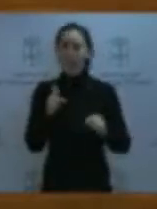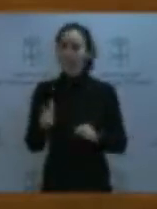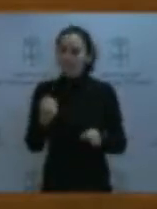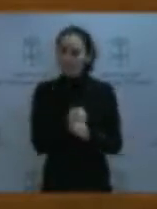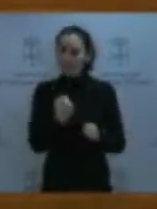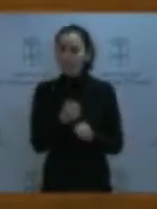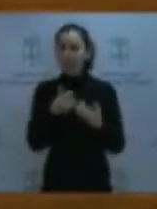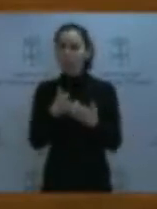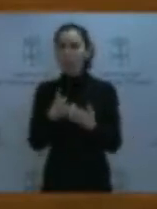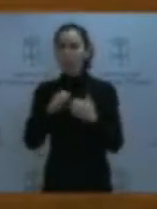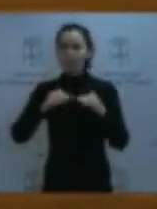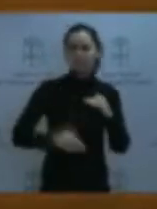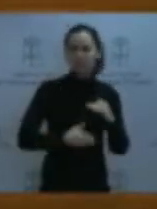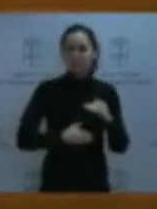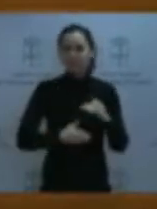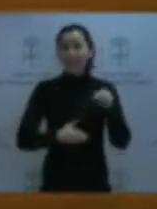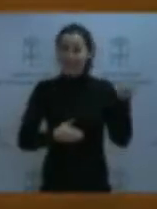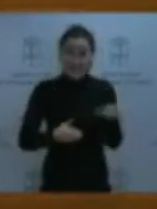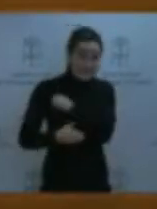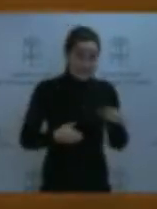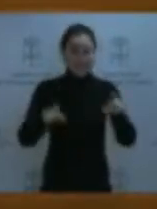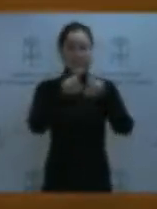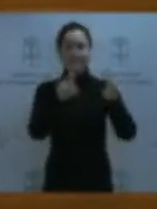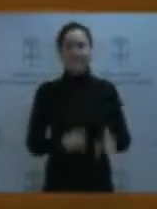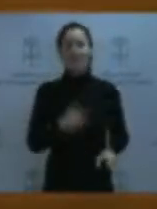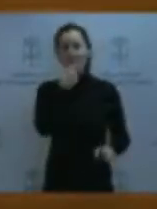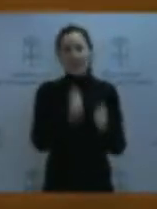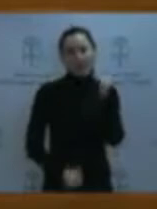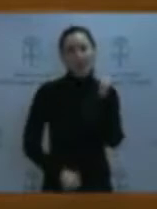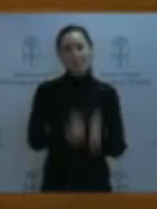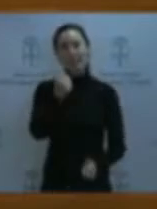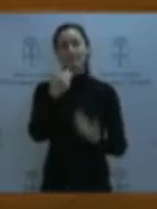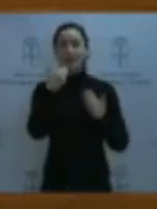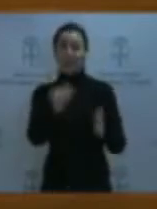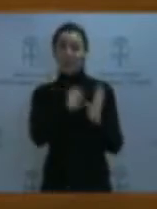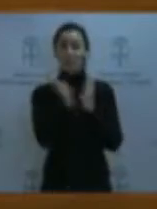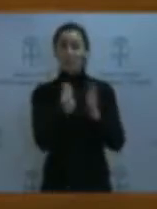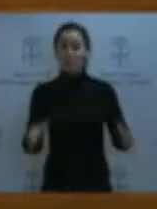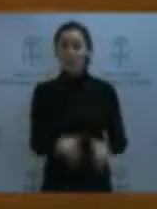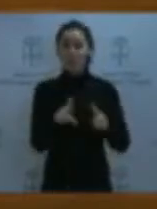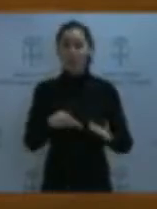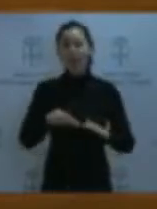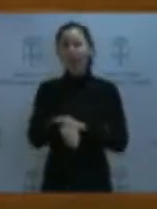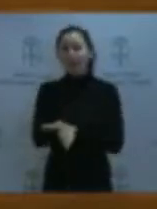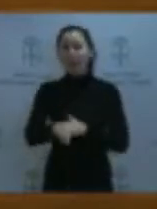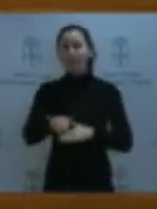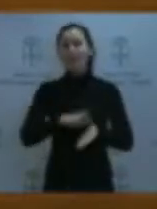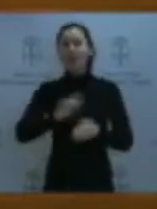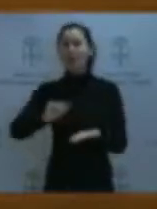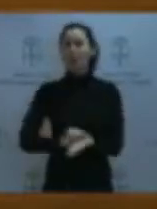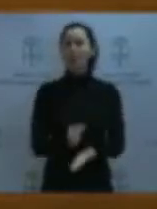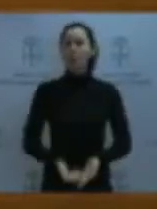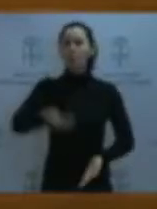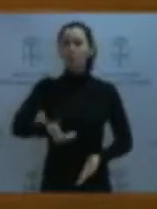la lucha contra la desigualdad, sean aquellas que más fácil tengan, gracias a las cláusulas sociales, el acceder a los importantes contratos que desde